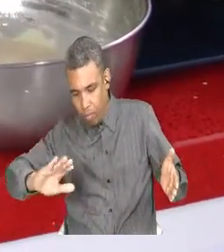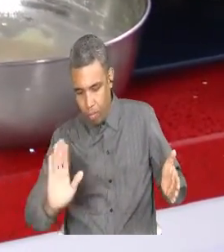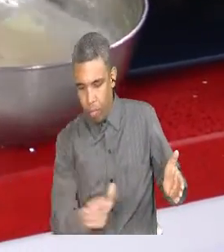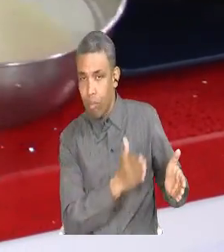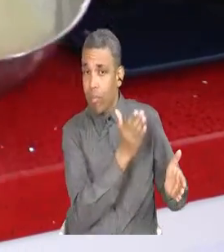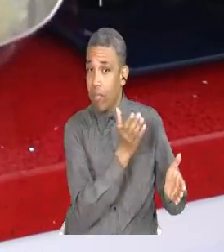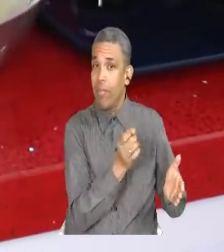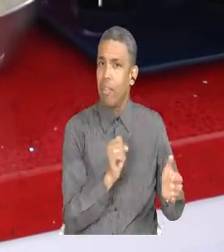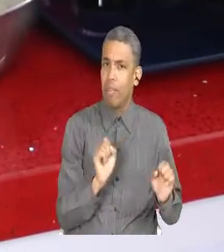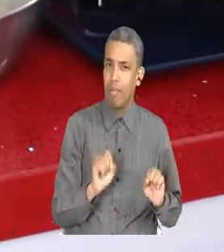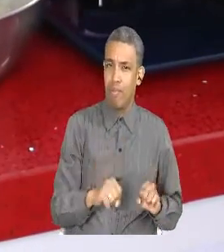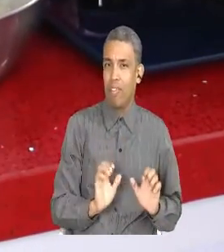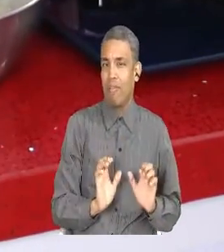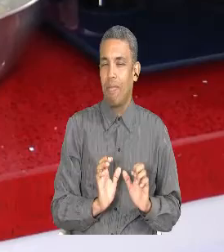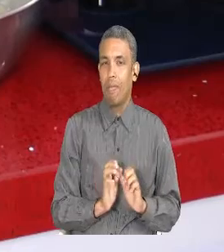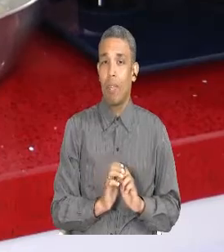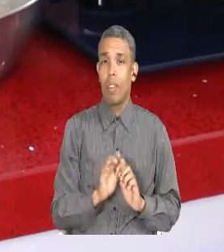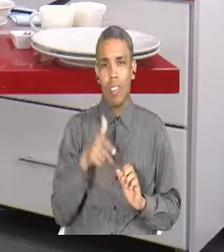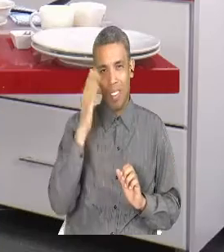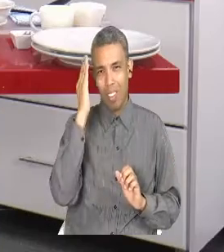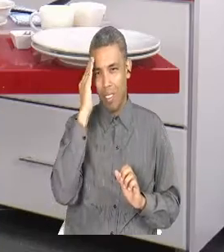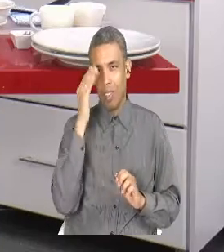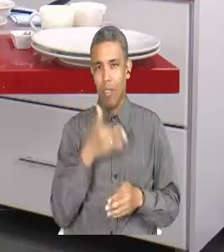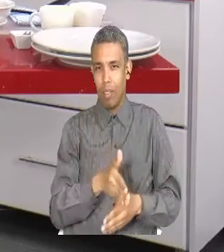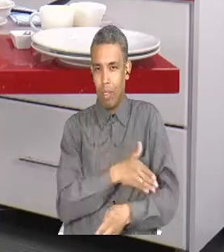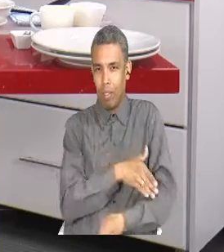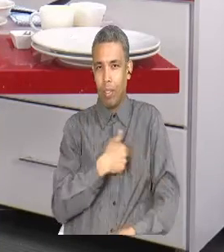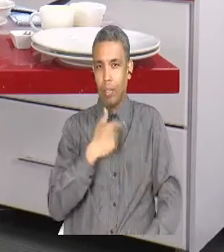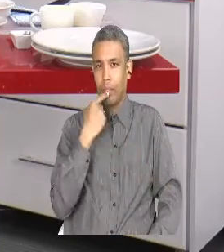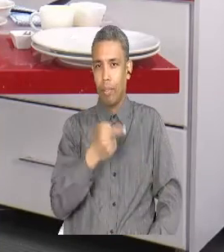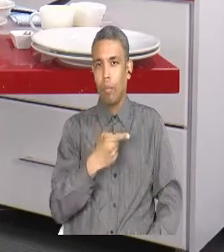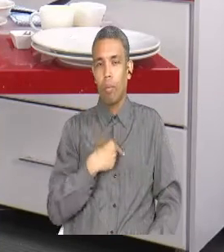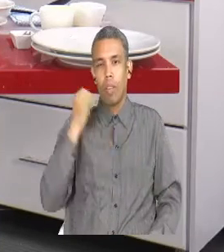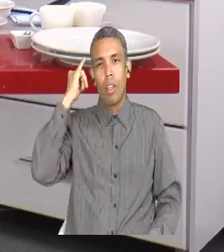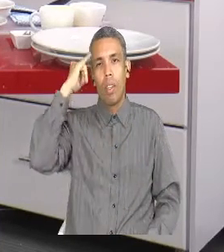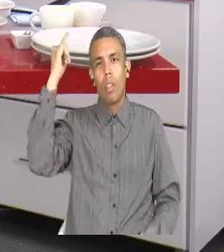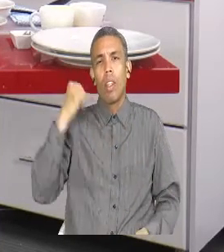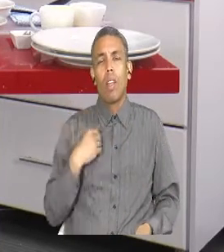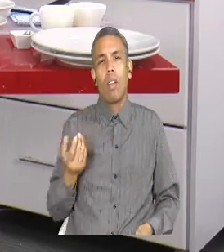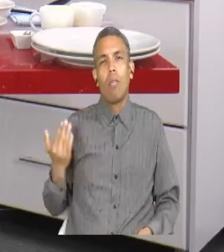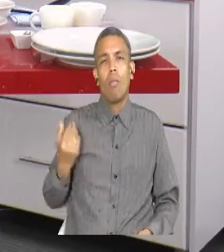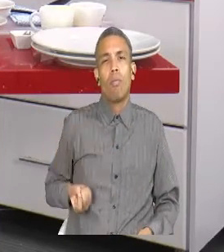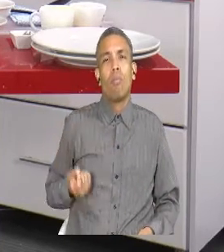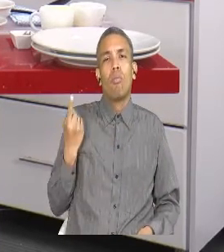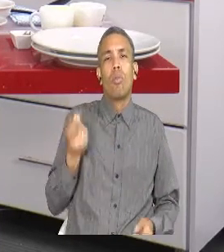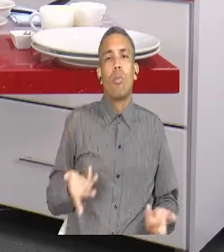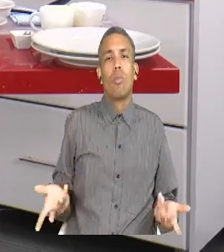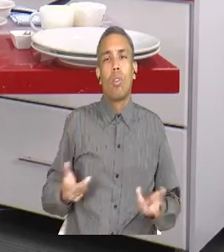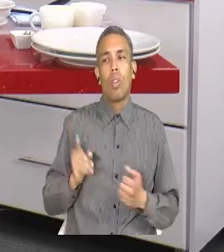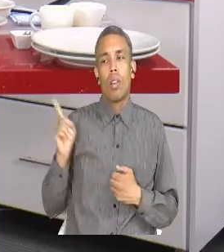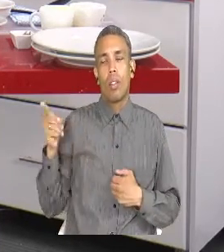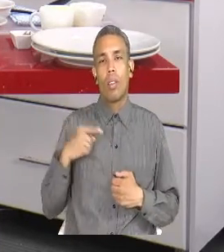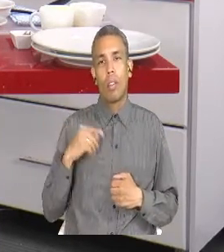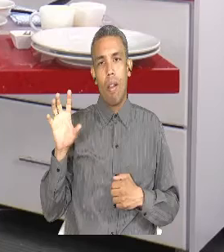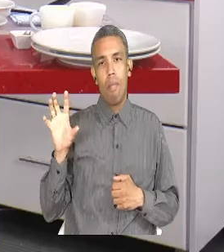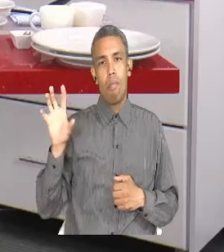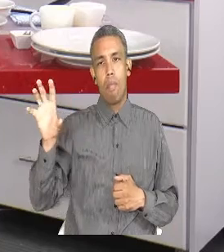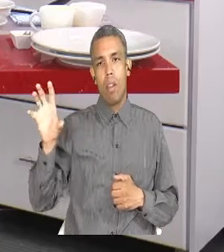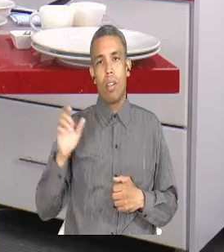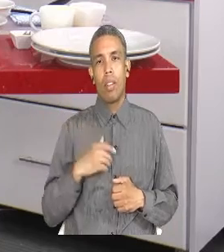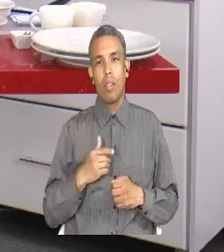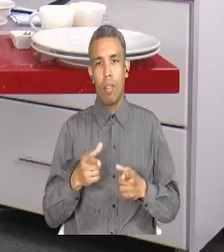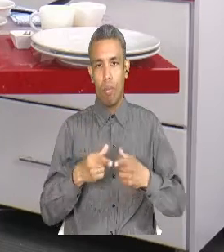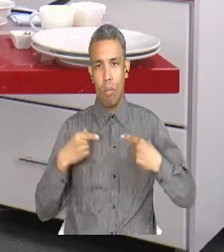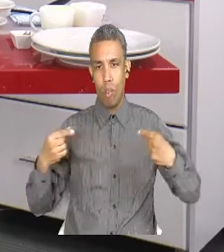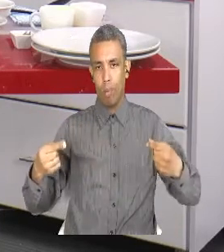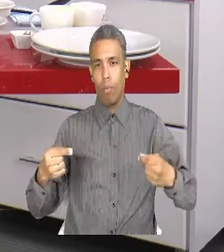que esta es una preparación japonesa. Sí. Entonces esas grumitos, como la masita que queda flotando por